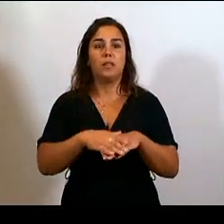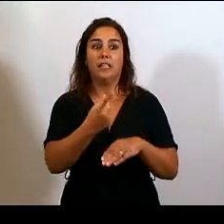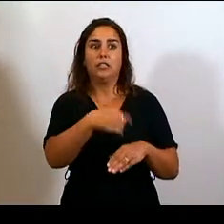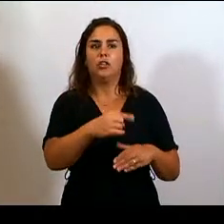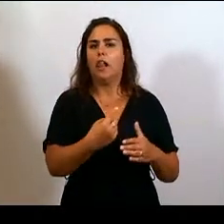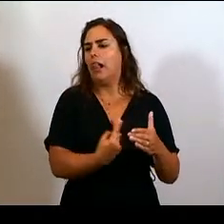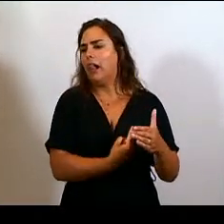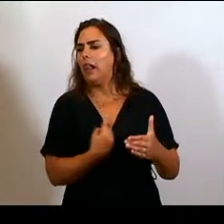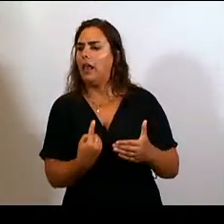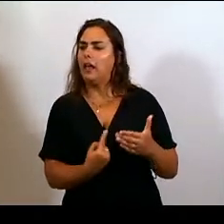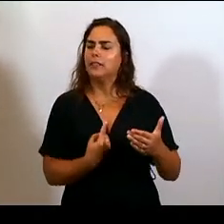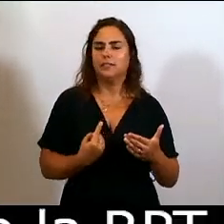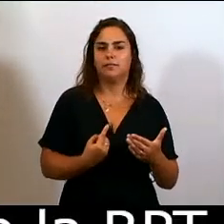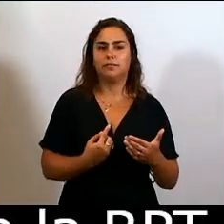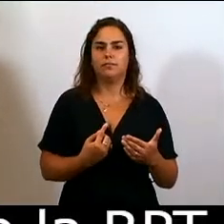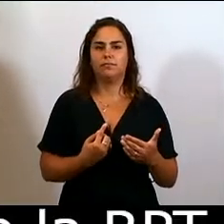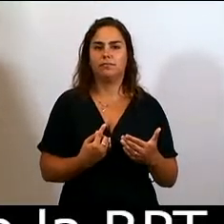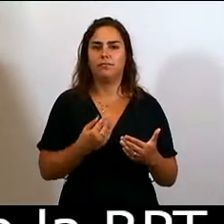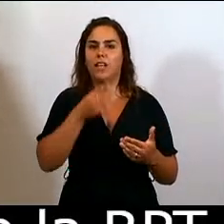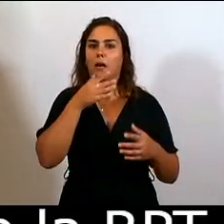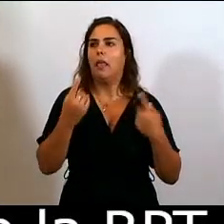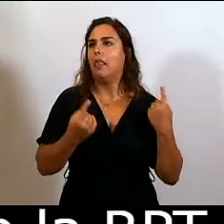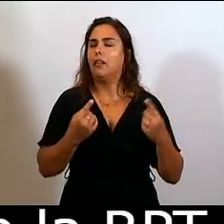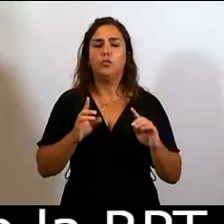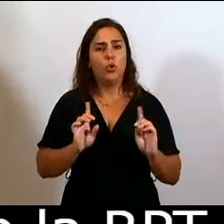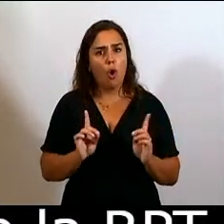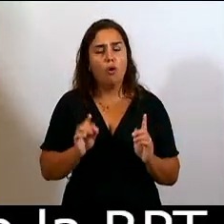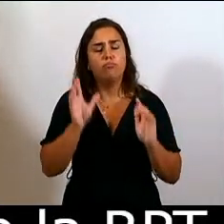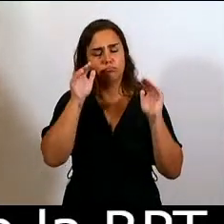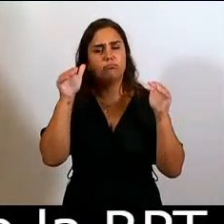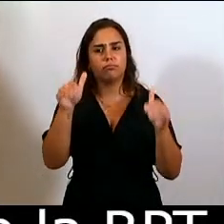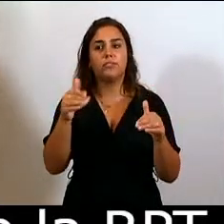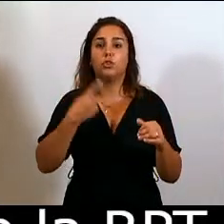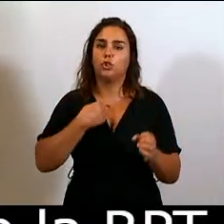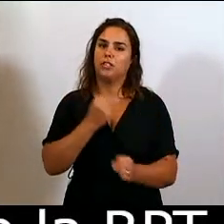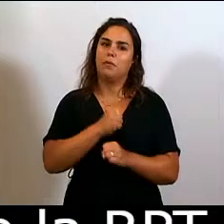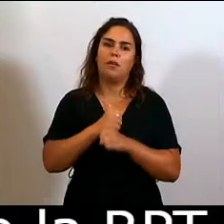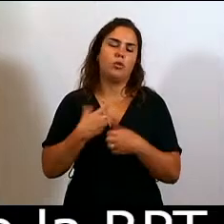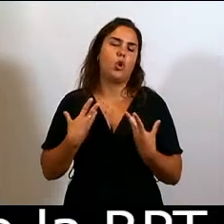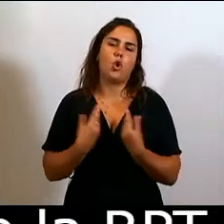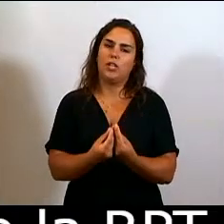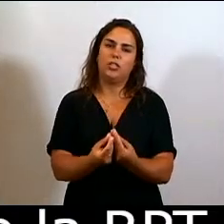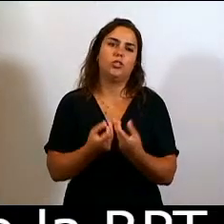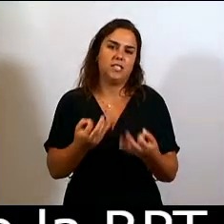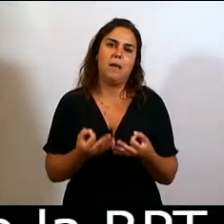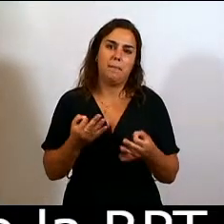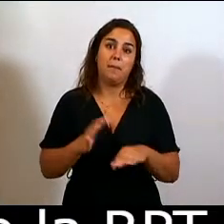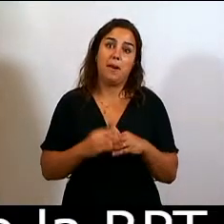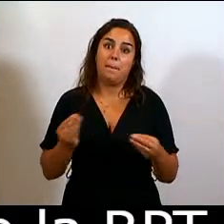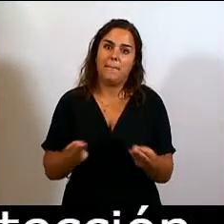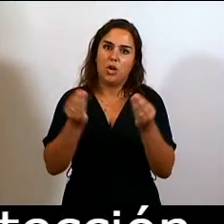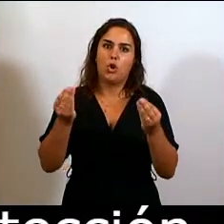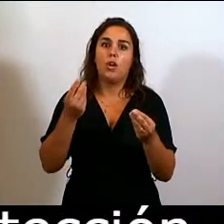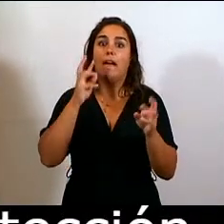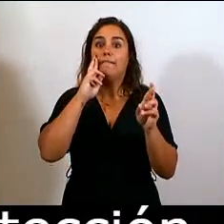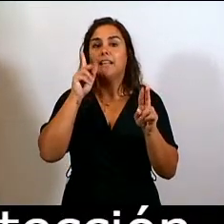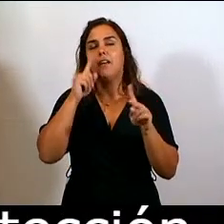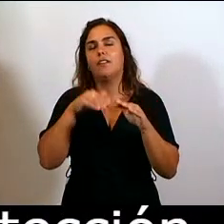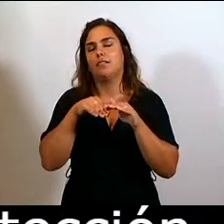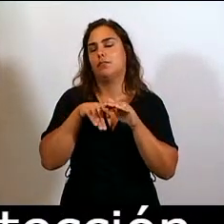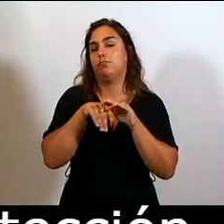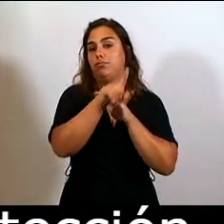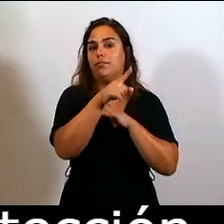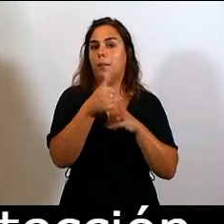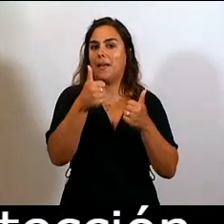aislados y descubiertos de esta protección, y estamos trabajando con ellos constantemente. Esperamos avanzar y llegar a todos los